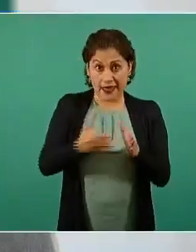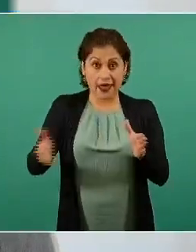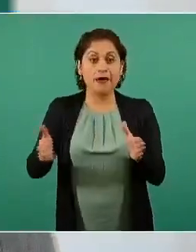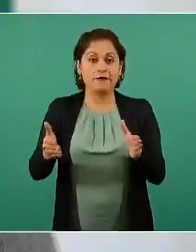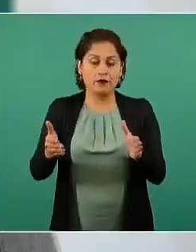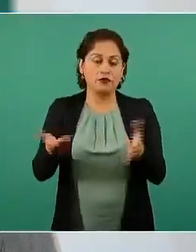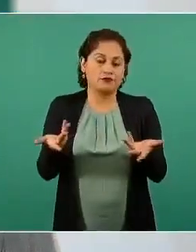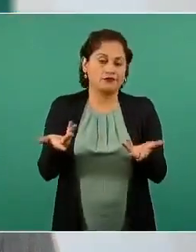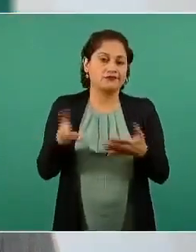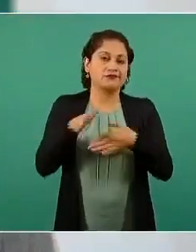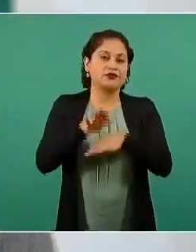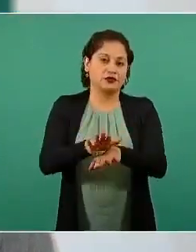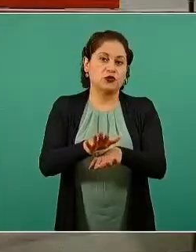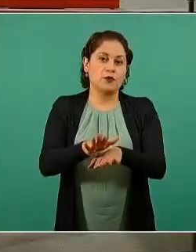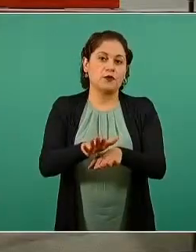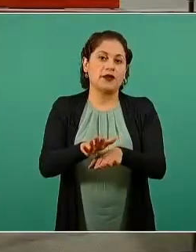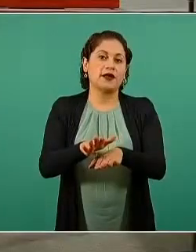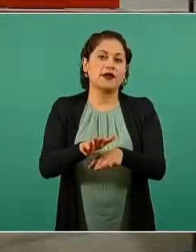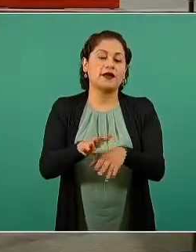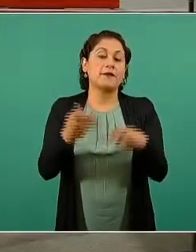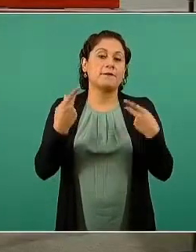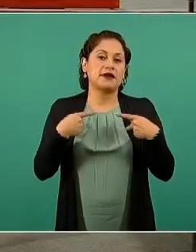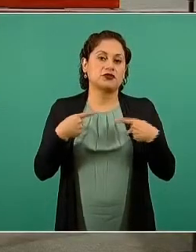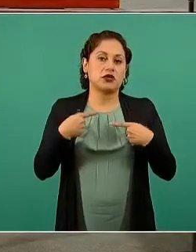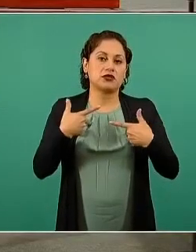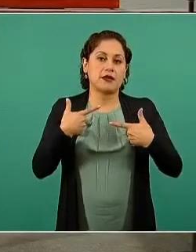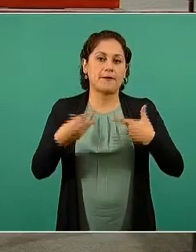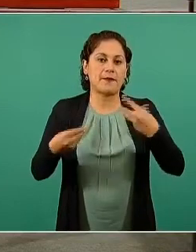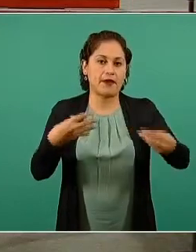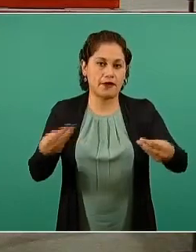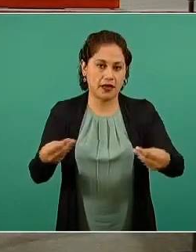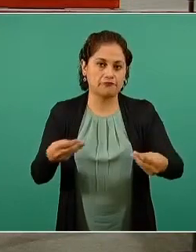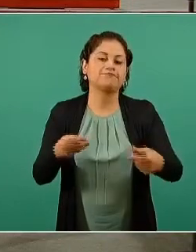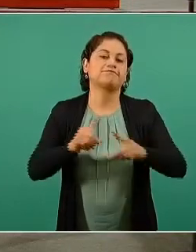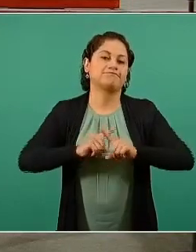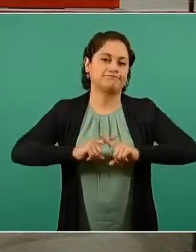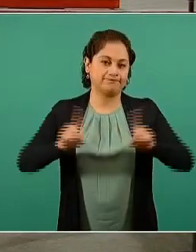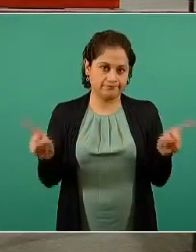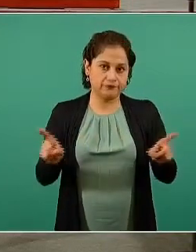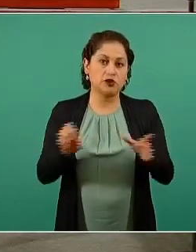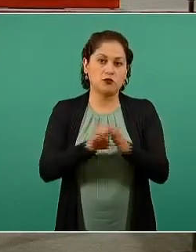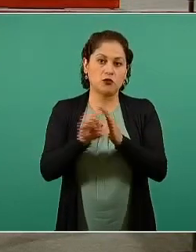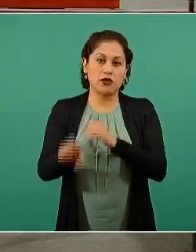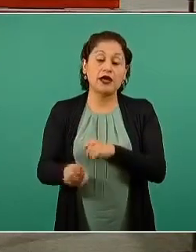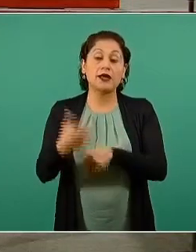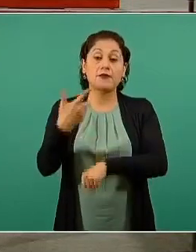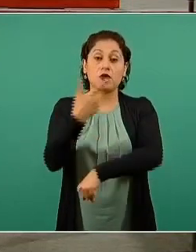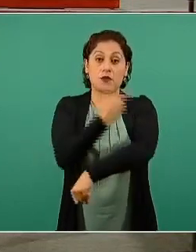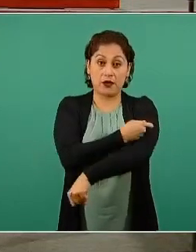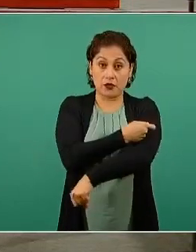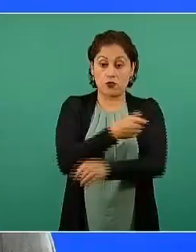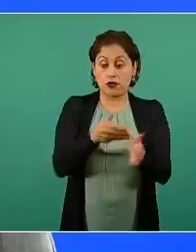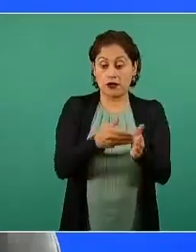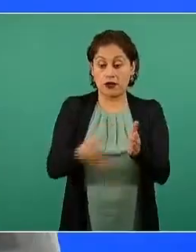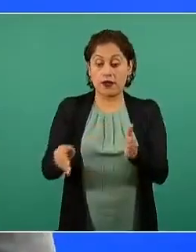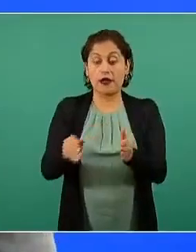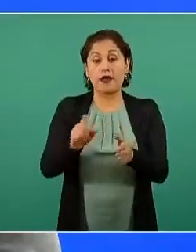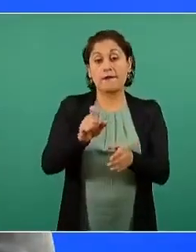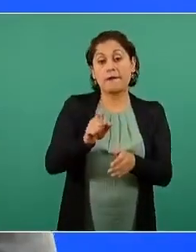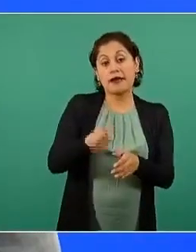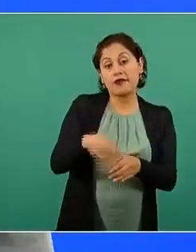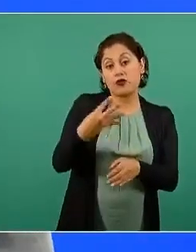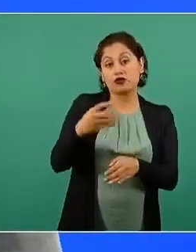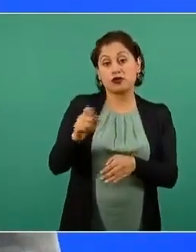en relación a el número tan importante de casos. Entonces, como la vacuna tarda entre 14 y 21 días en hacer efecto,